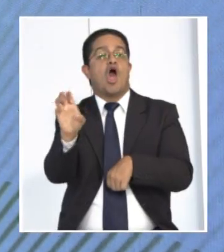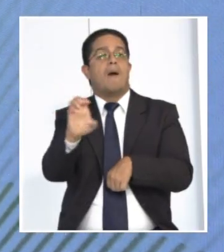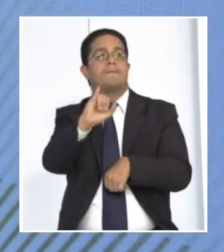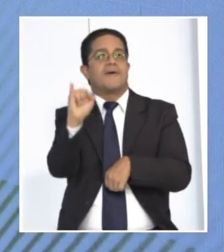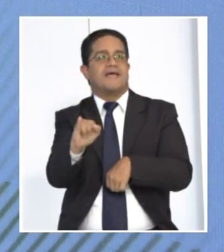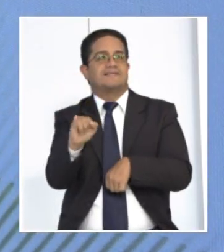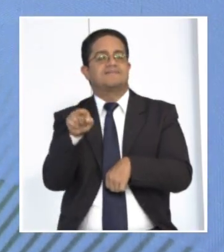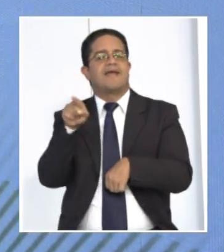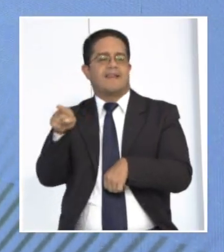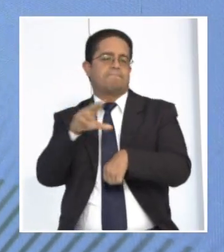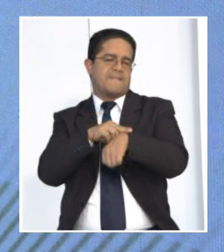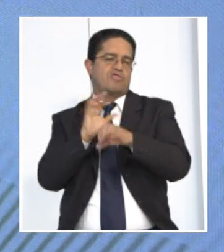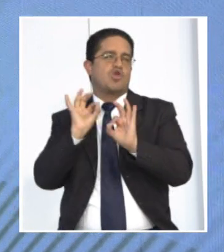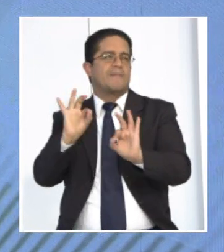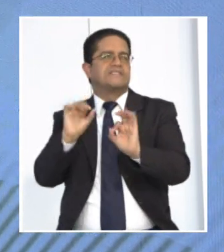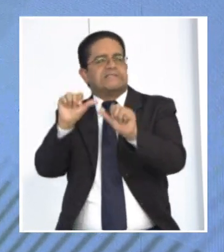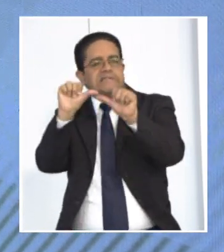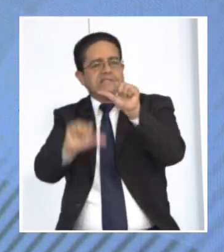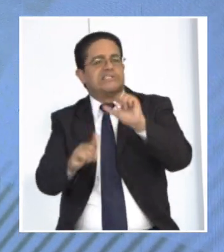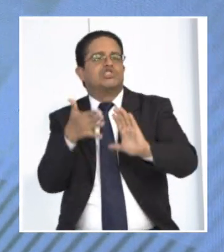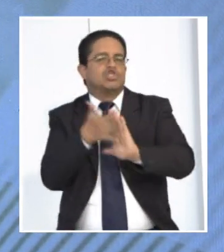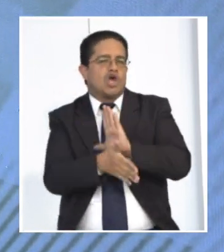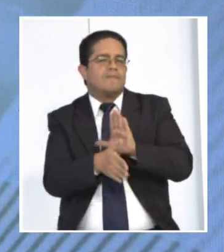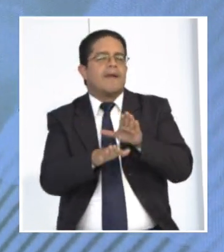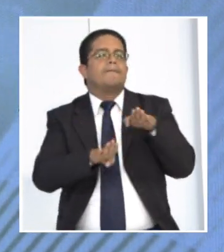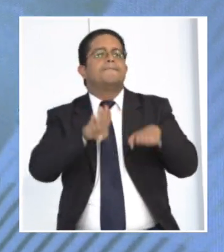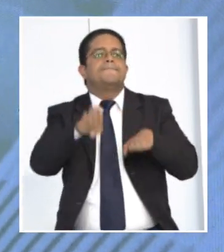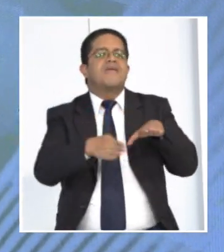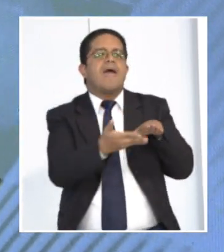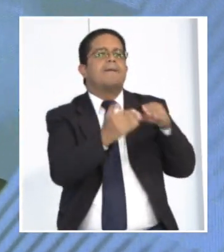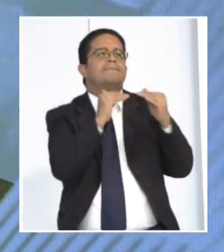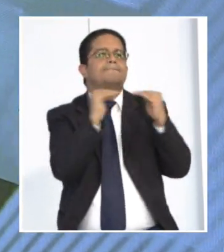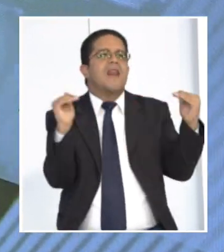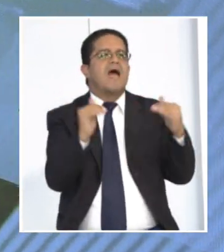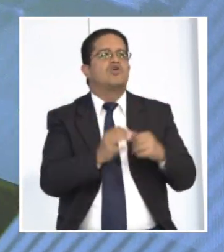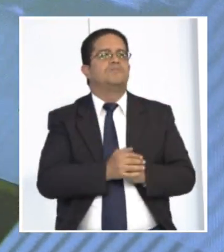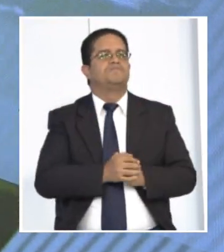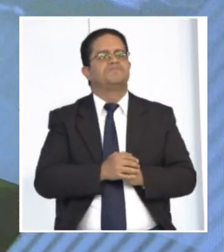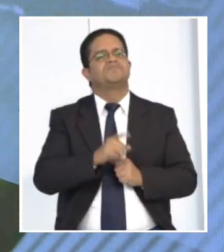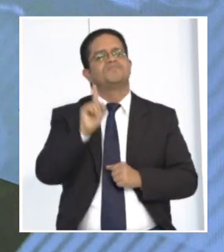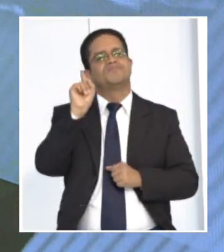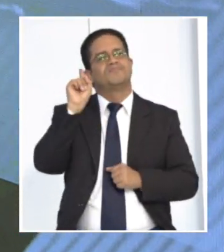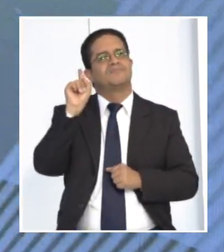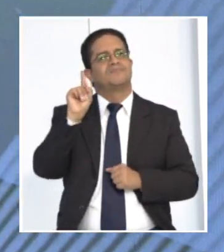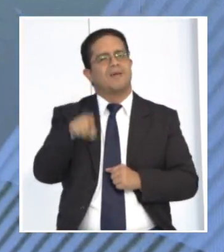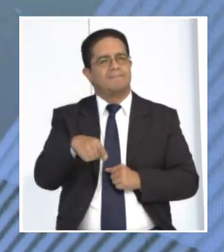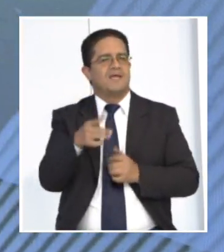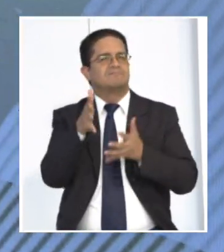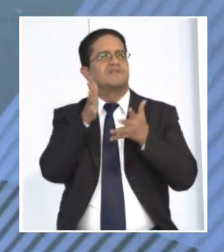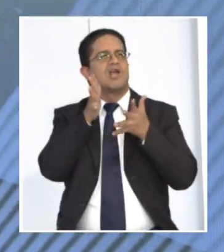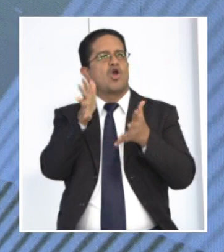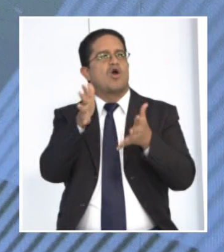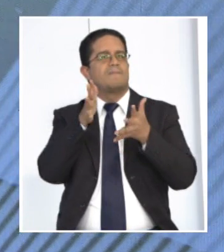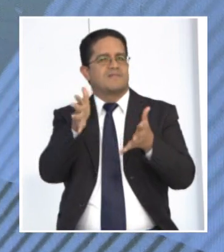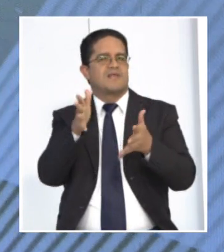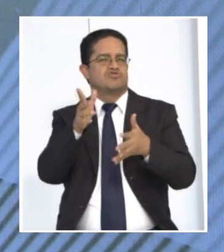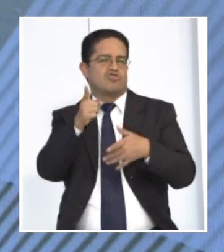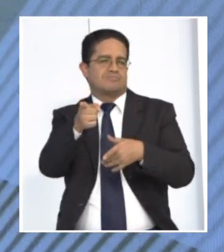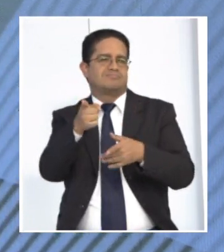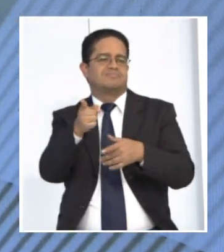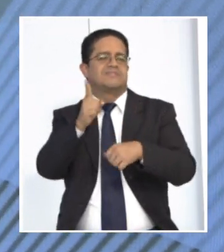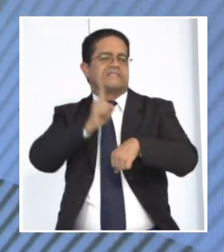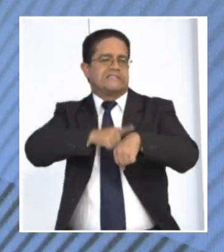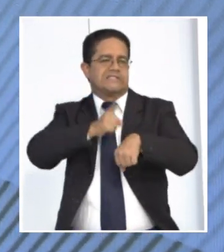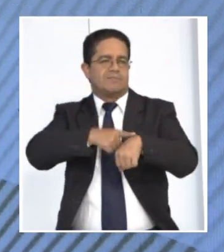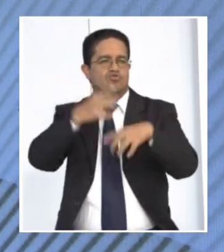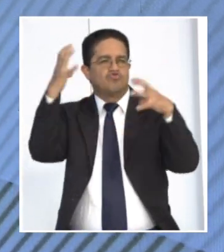Él es traumatólogo y nos va a hablar sobre el pie plano. Antes de irnos a la pausa, también queremos dejar las recomendaciones durante esta temporada de lluvia. Recuerde